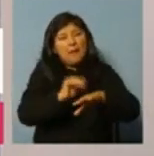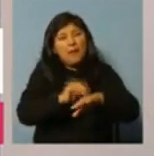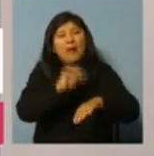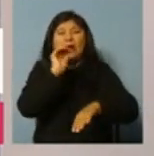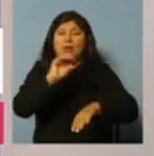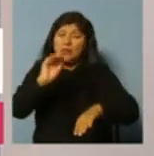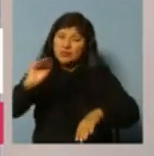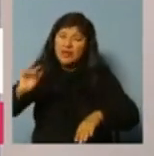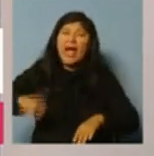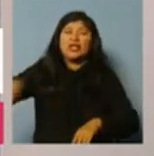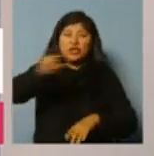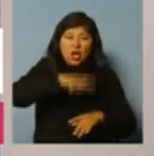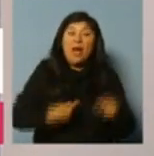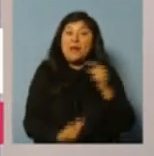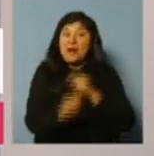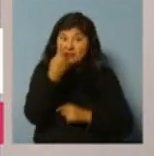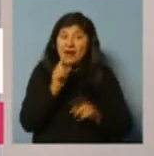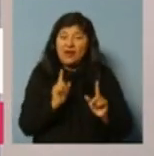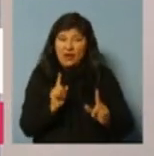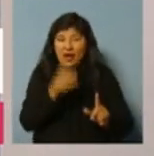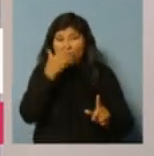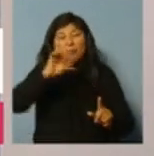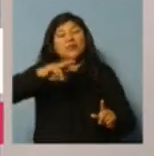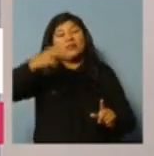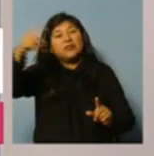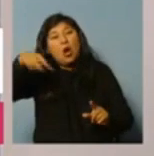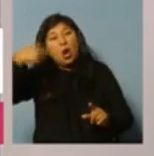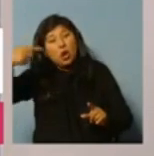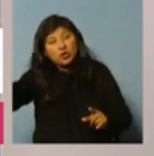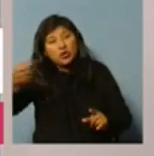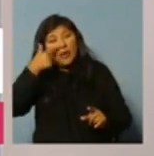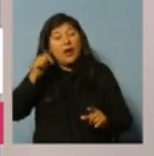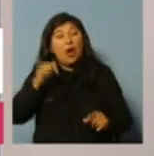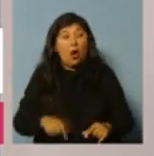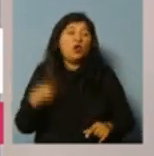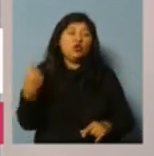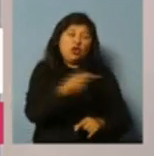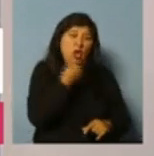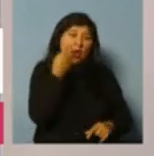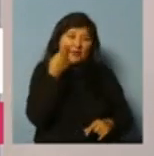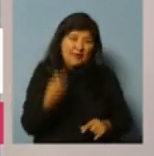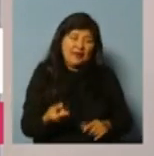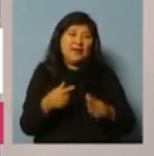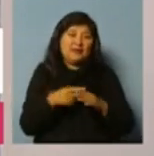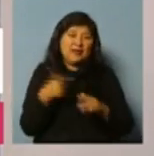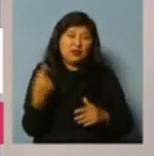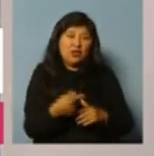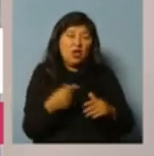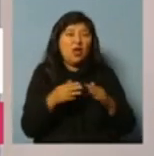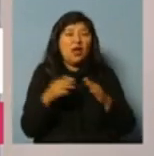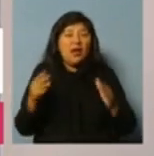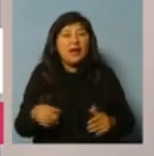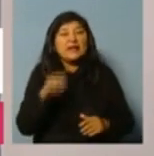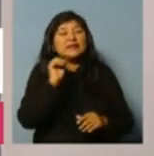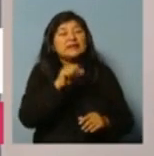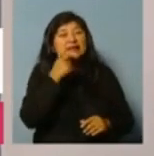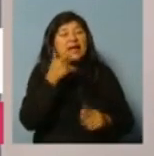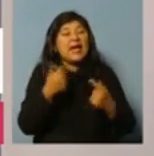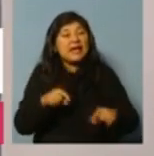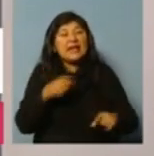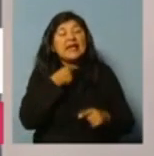ante una dificultad y hoy está sonando mucho el timbre una casa pidiendo el tema alimentario